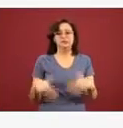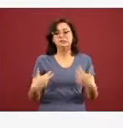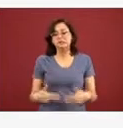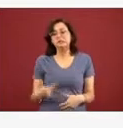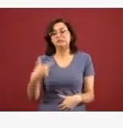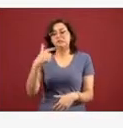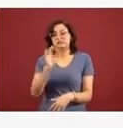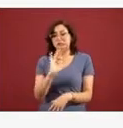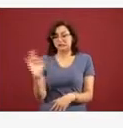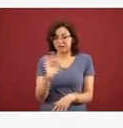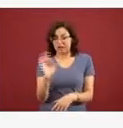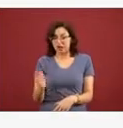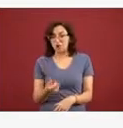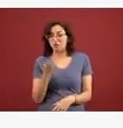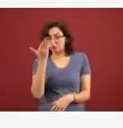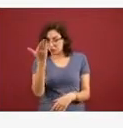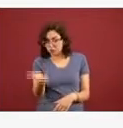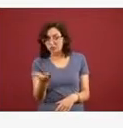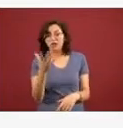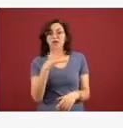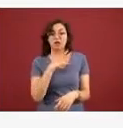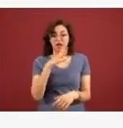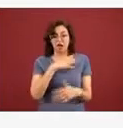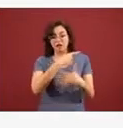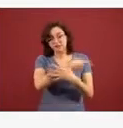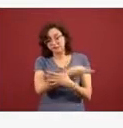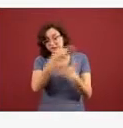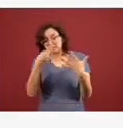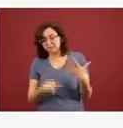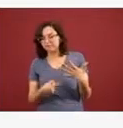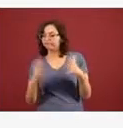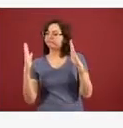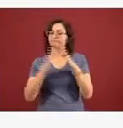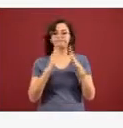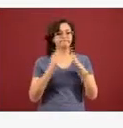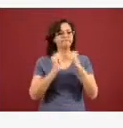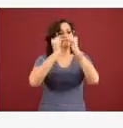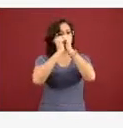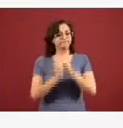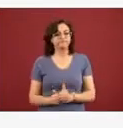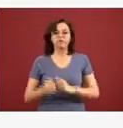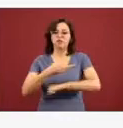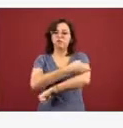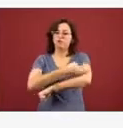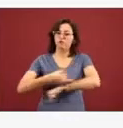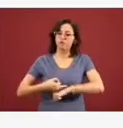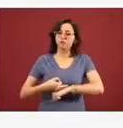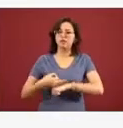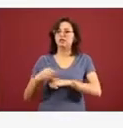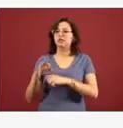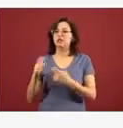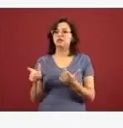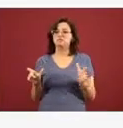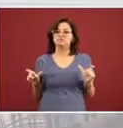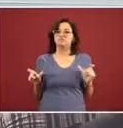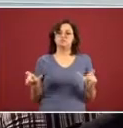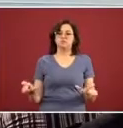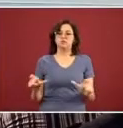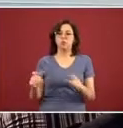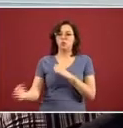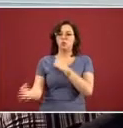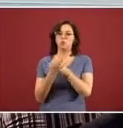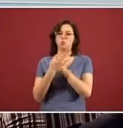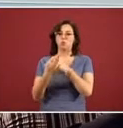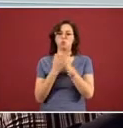estos grupos de riesgo, con mayor razón debo de quedarme en casa, y mi familia debe de ser un cerco protector